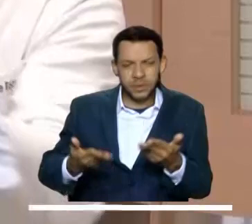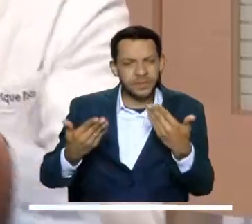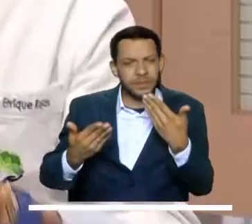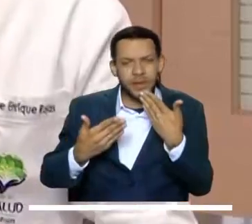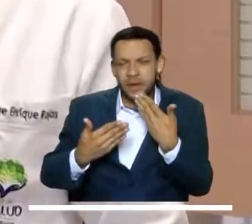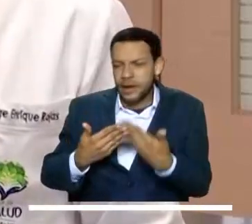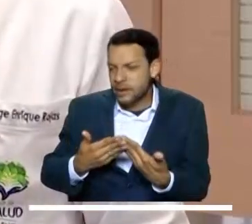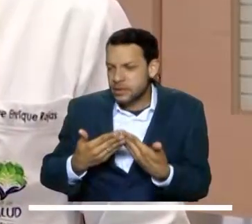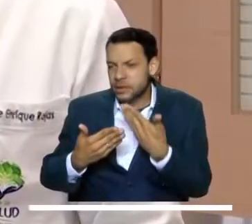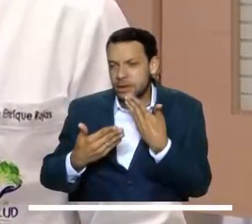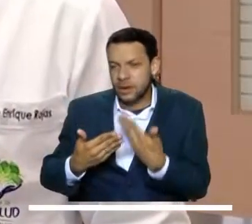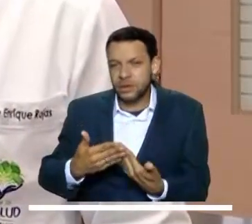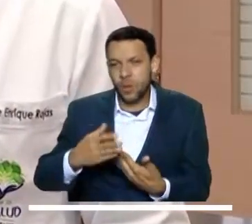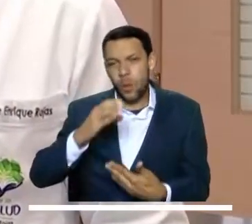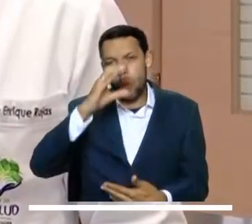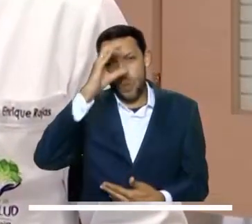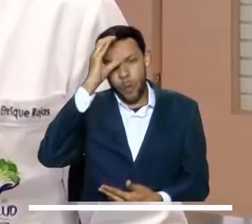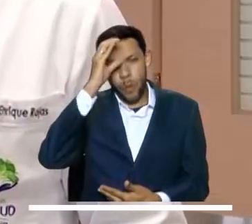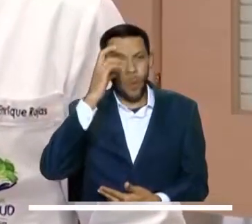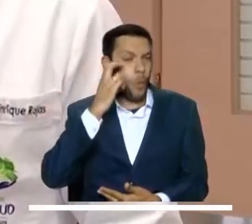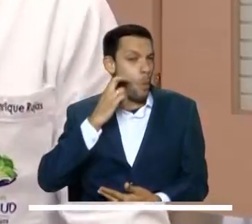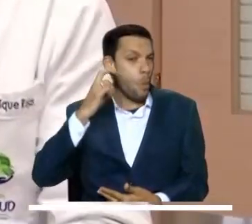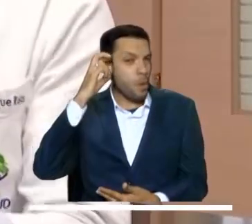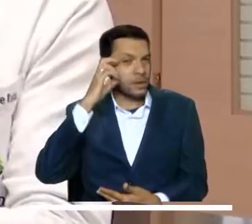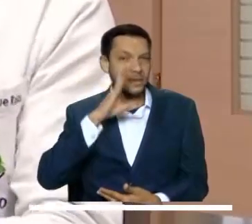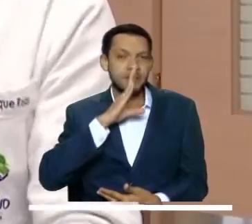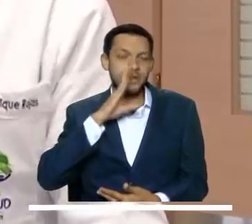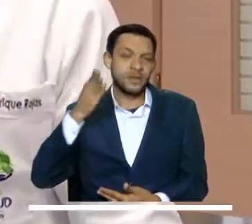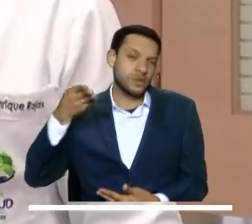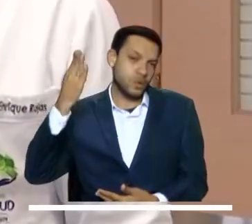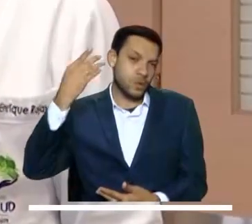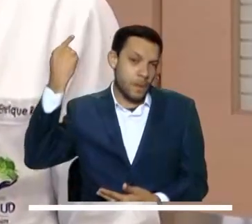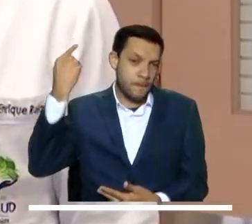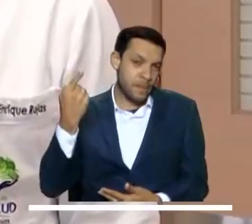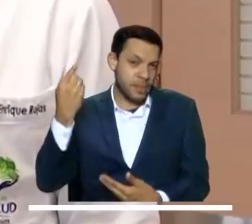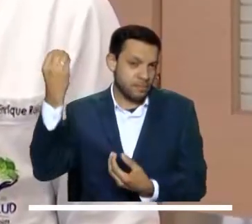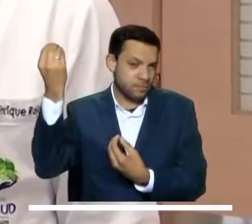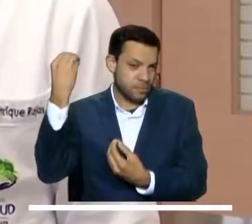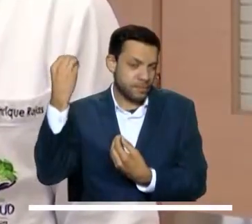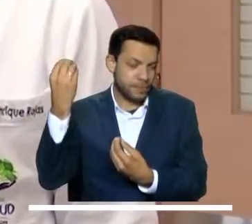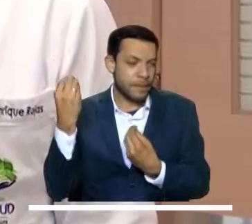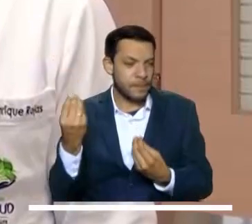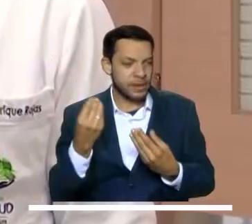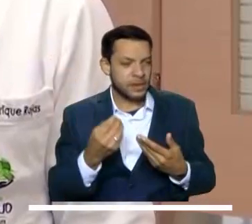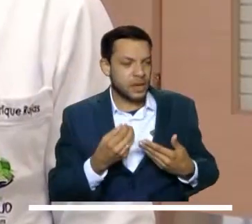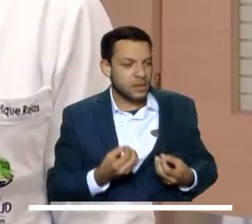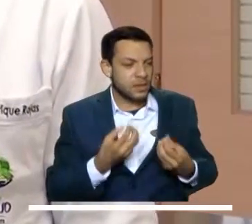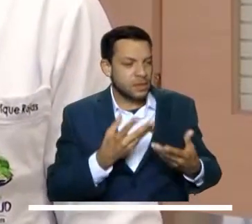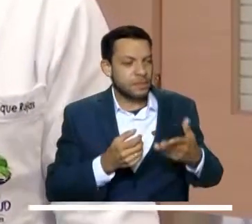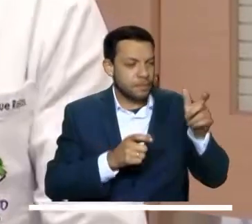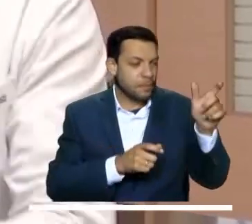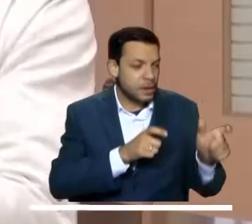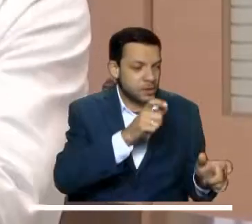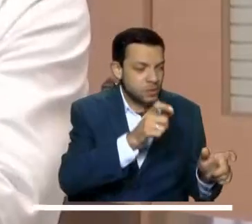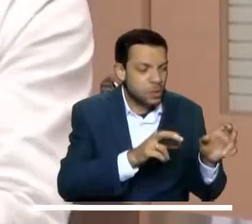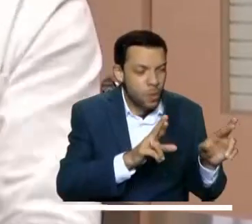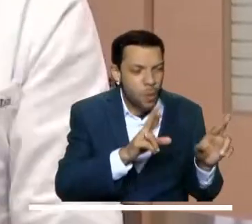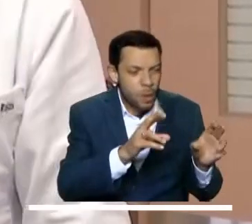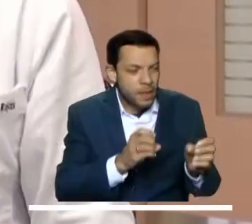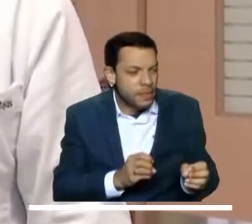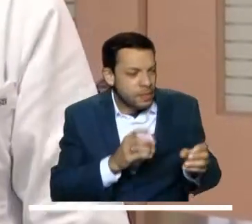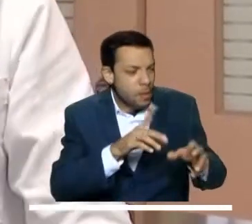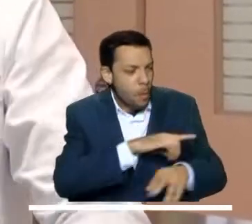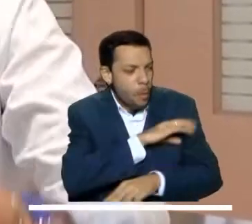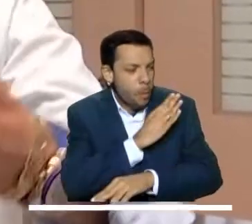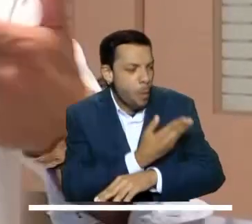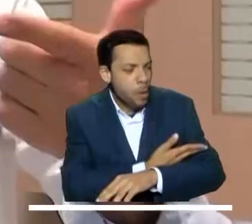todo este conocimiento y sus manos al Todopoderoso para siempre desear en los pacientes buenos resultados y buen